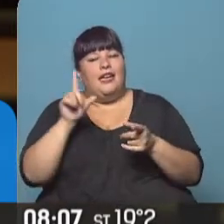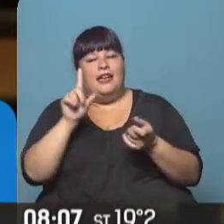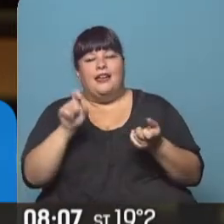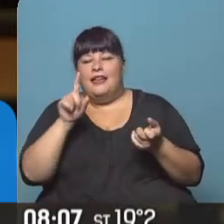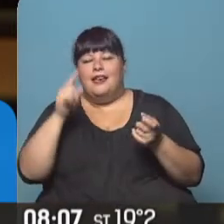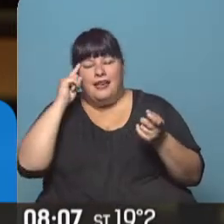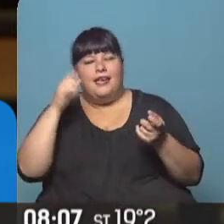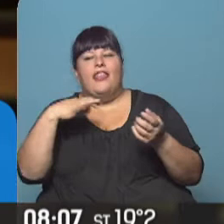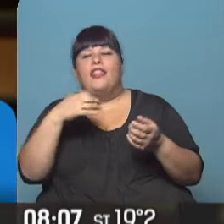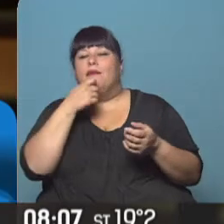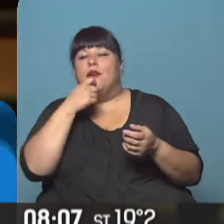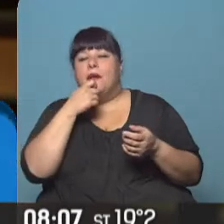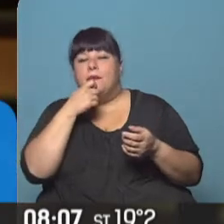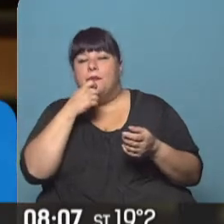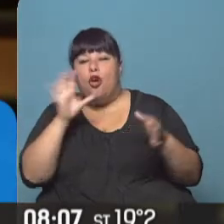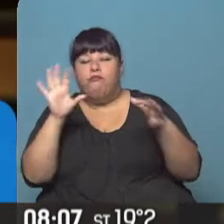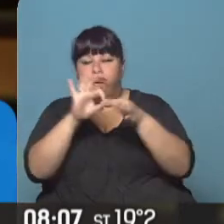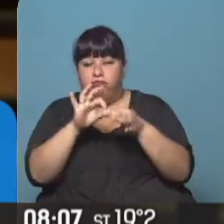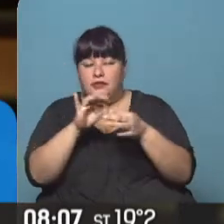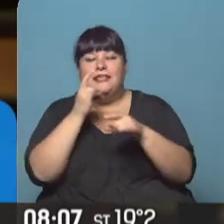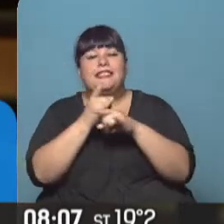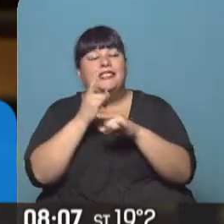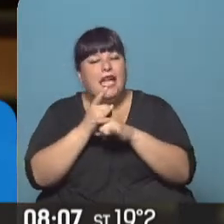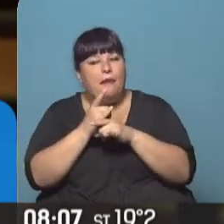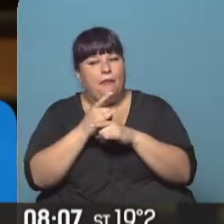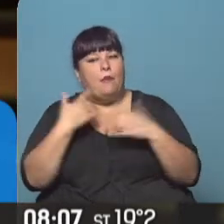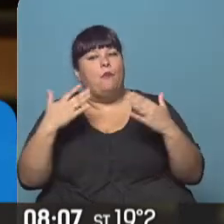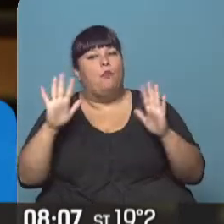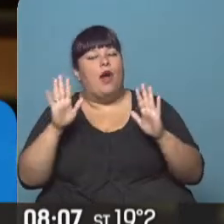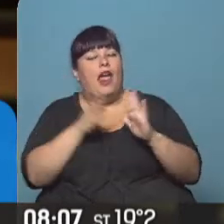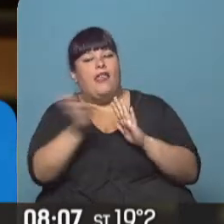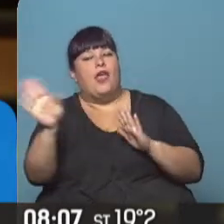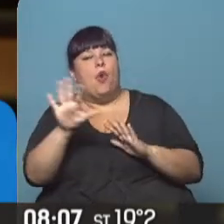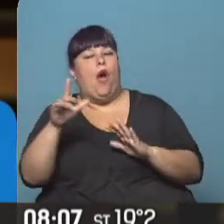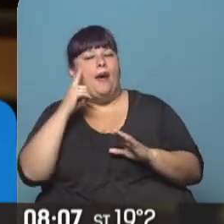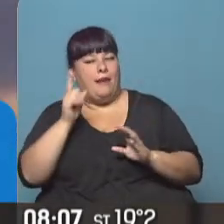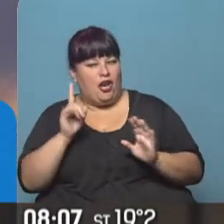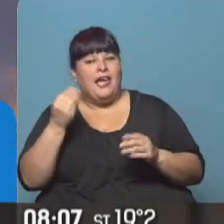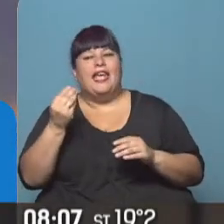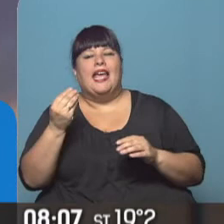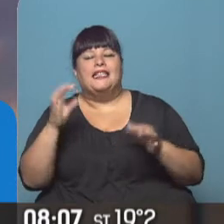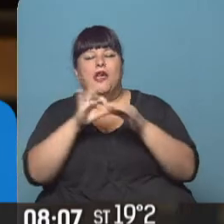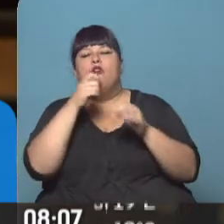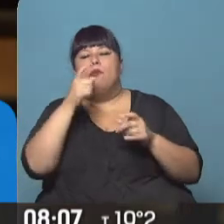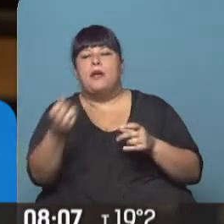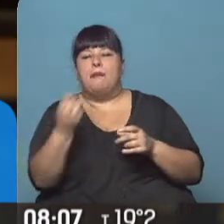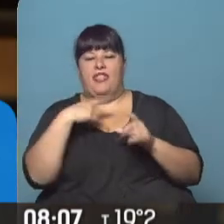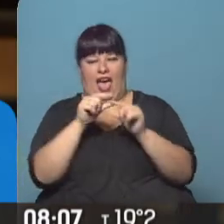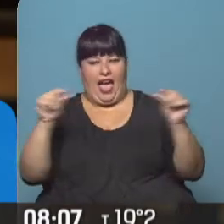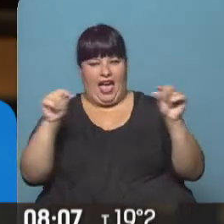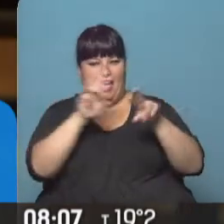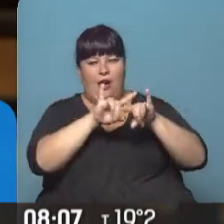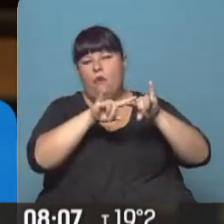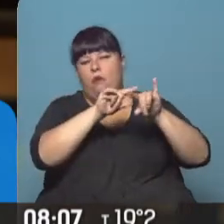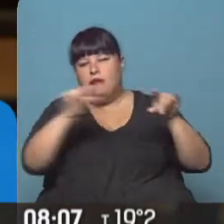Los clics. O sea, cuando tengo un hipervínculo, siempre es una posibilidad de que yo vaya a un lugar malicioso. ¿Qué es un hipervínculo? Es cuando aparece un link. Es